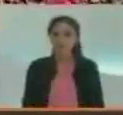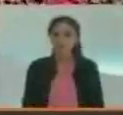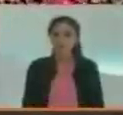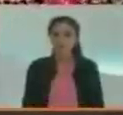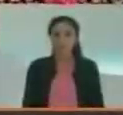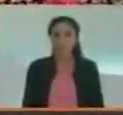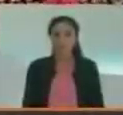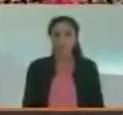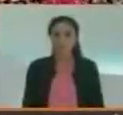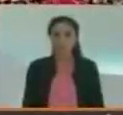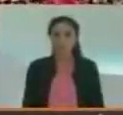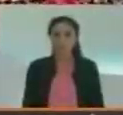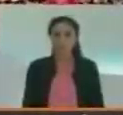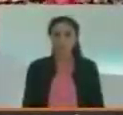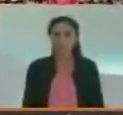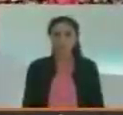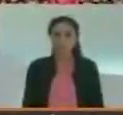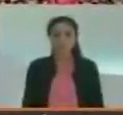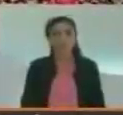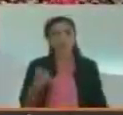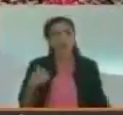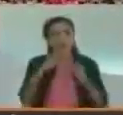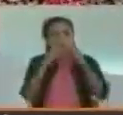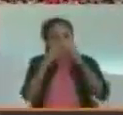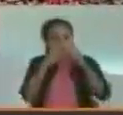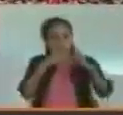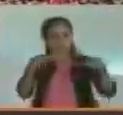Mi mensaje va para la UVC.